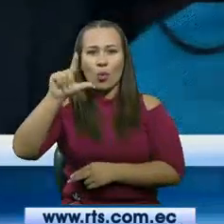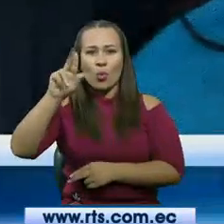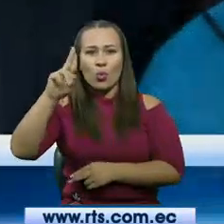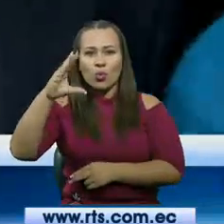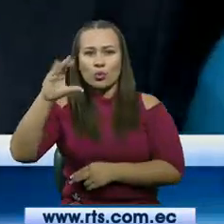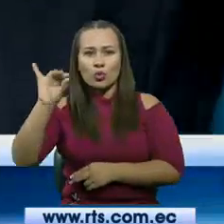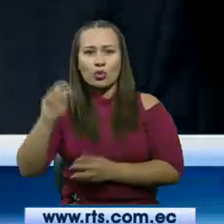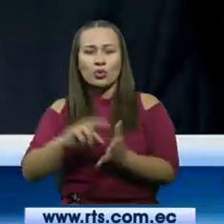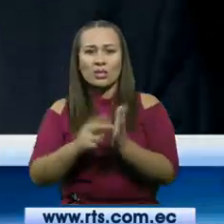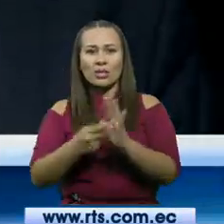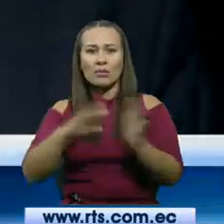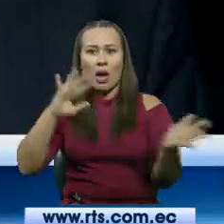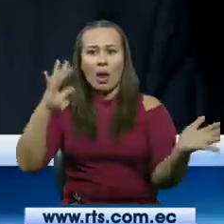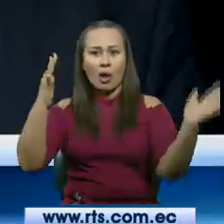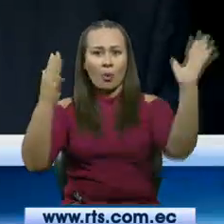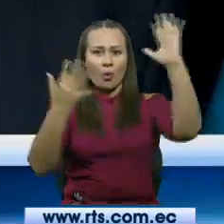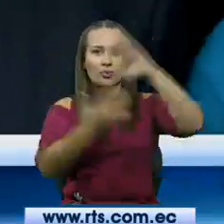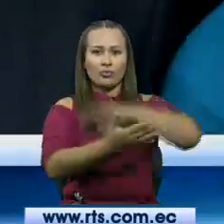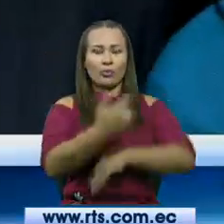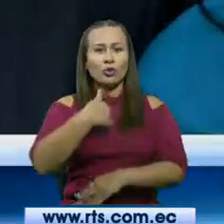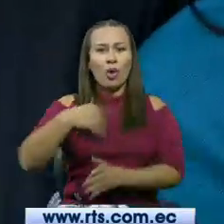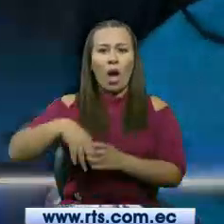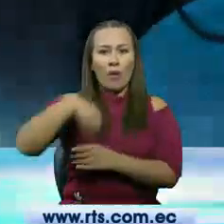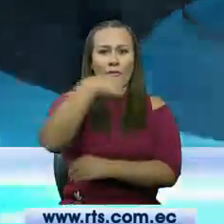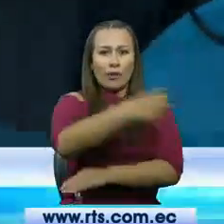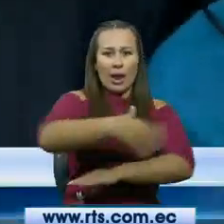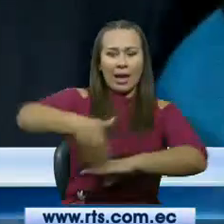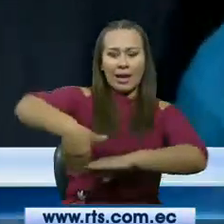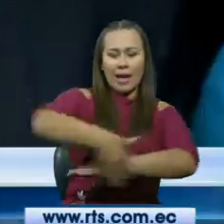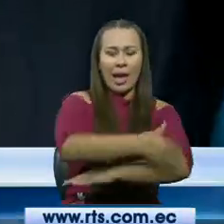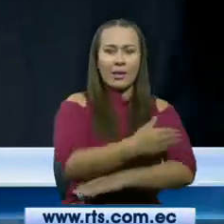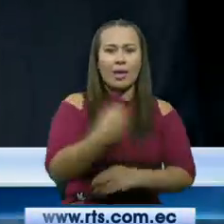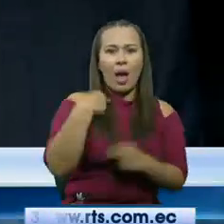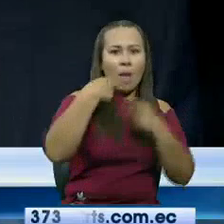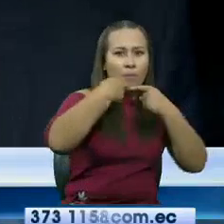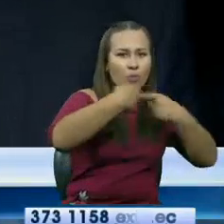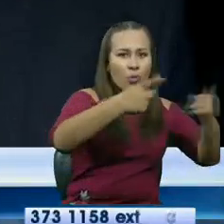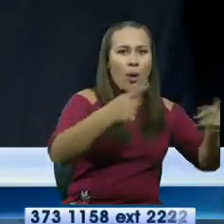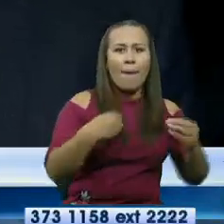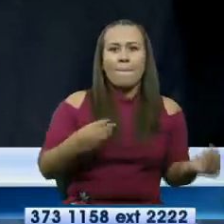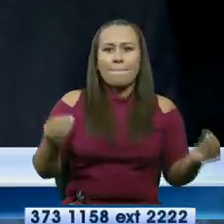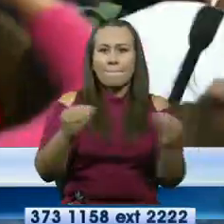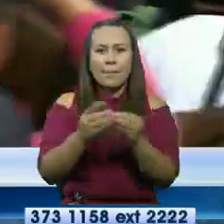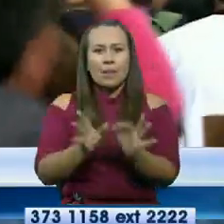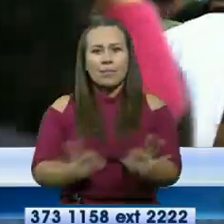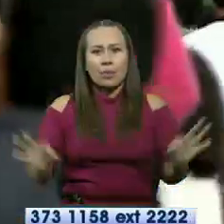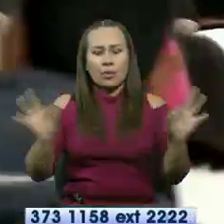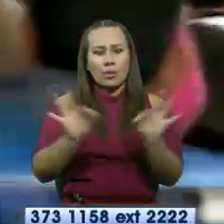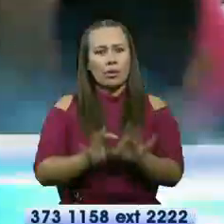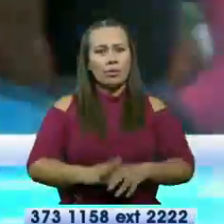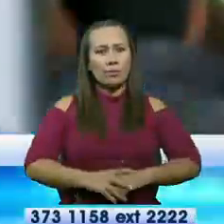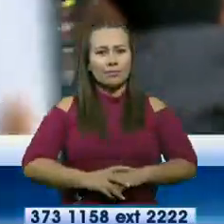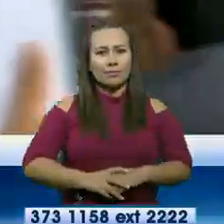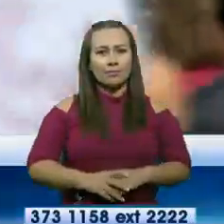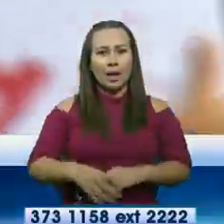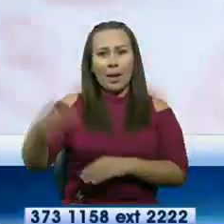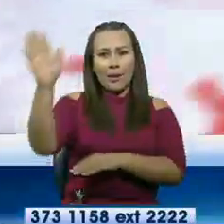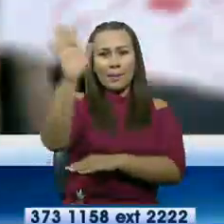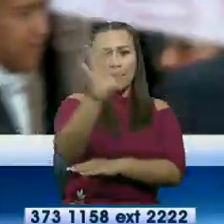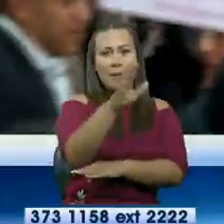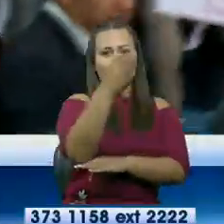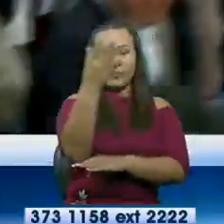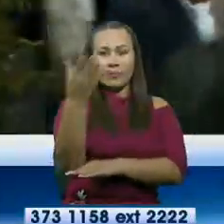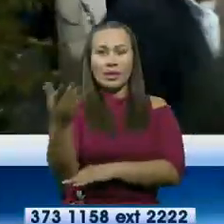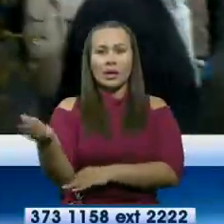calle a organizar con la gente lo que es Revolución Ciudadana, hoy más vibrante que nunca. Posterior, con banderas, pancartas